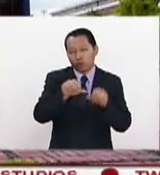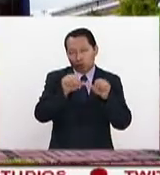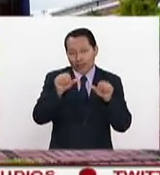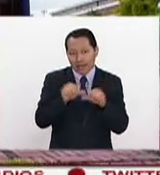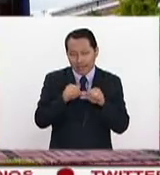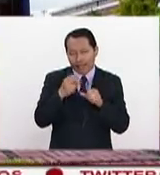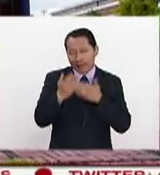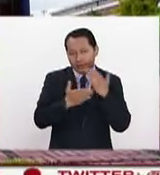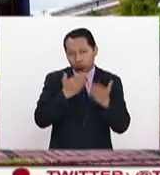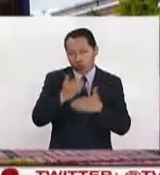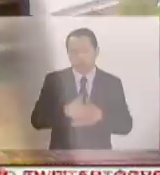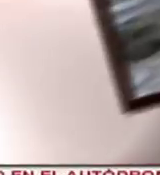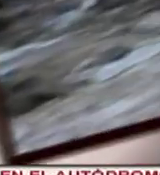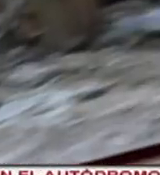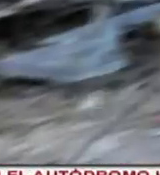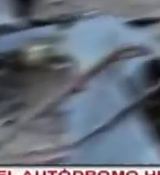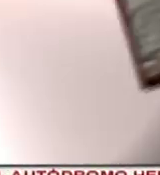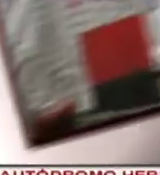áreas de estudio.